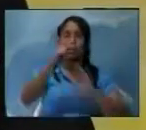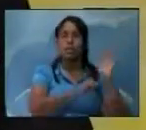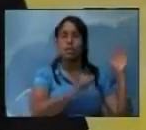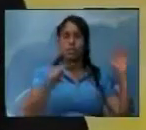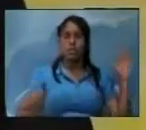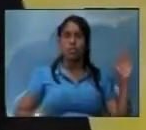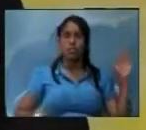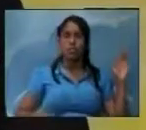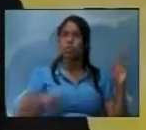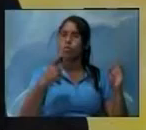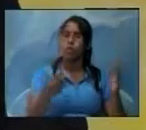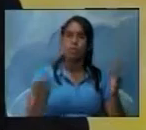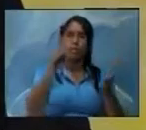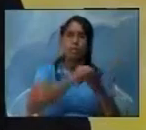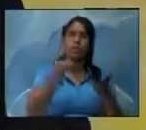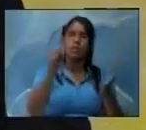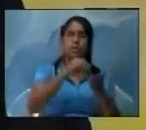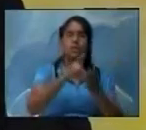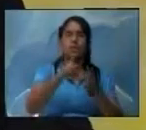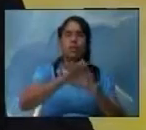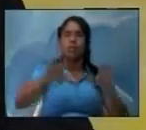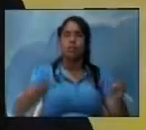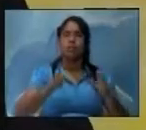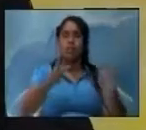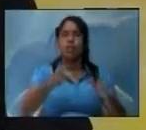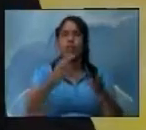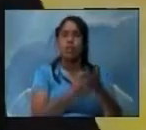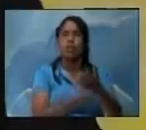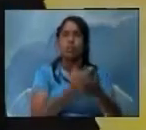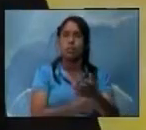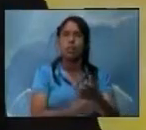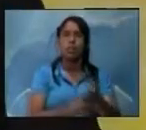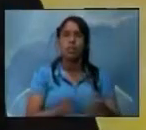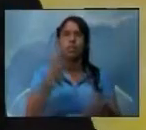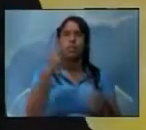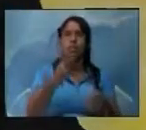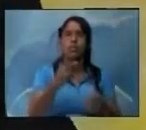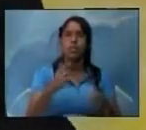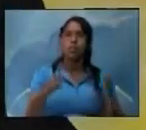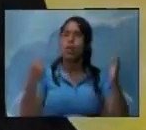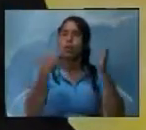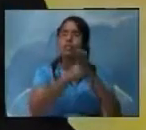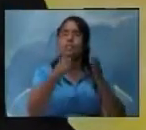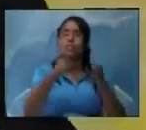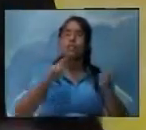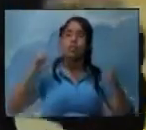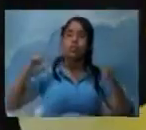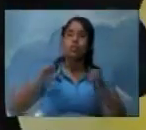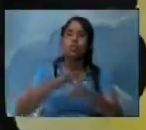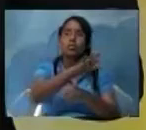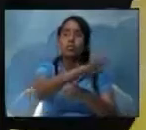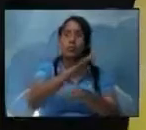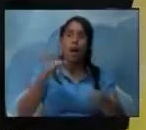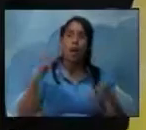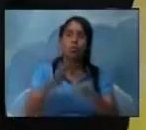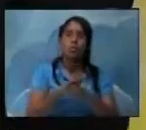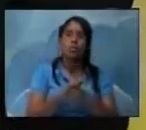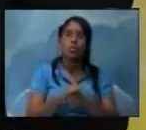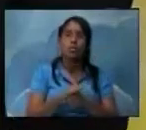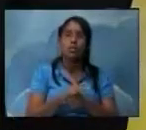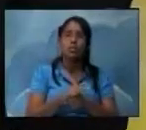Señor. ¿Cuántas veces ha salvado Dios al hermano Puerta? En dos accidentes de avión. Si